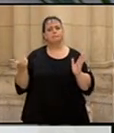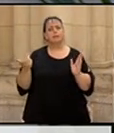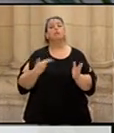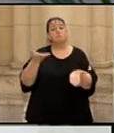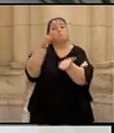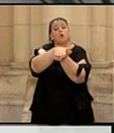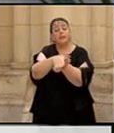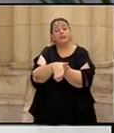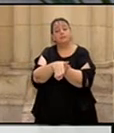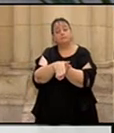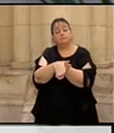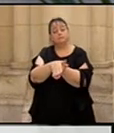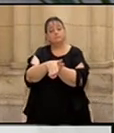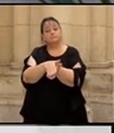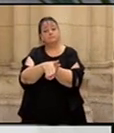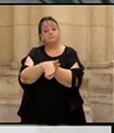moriré,